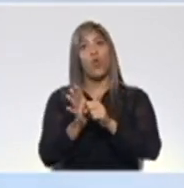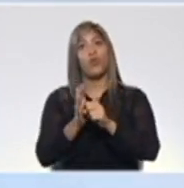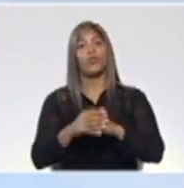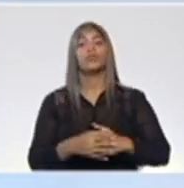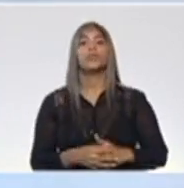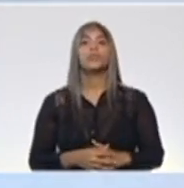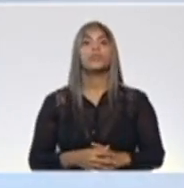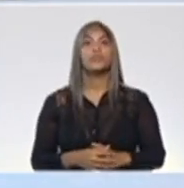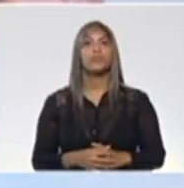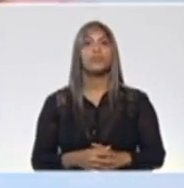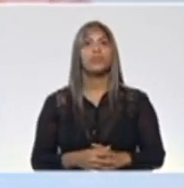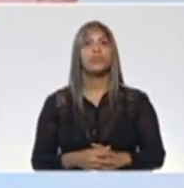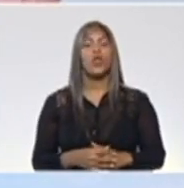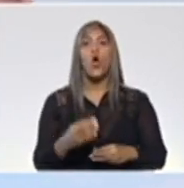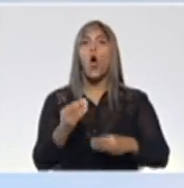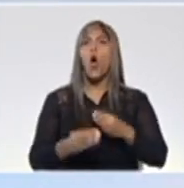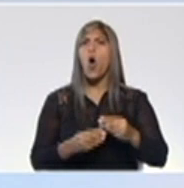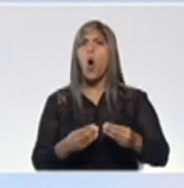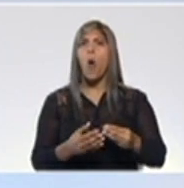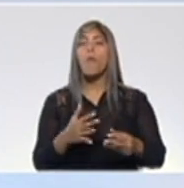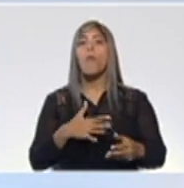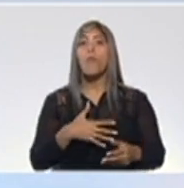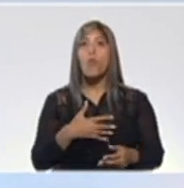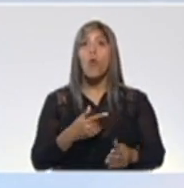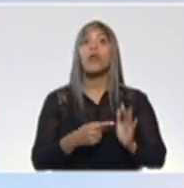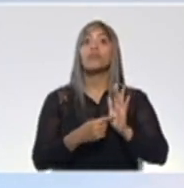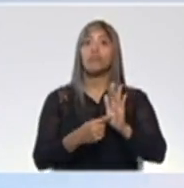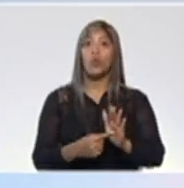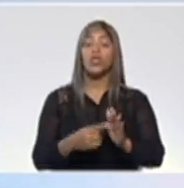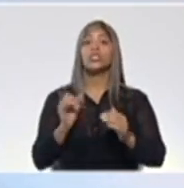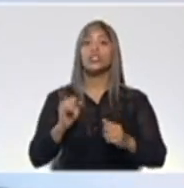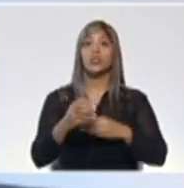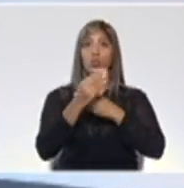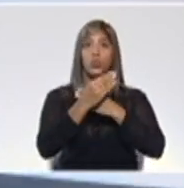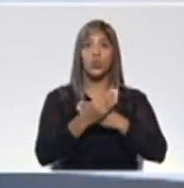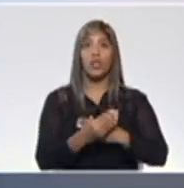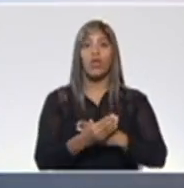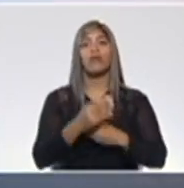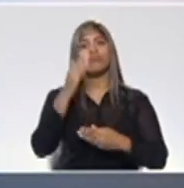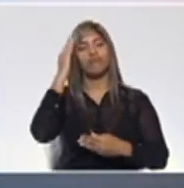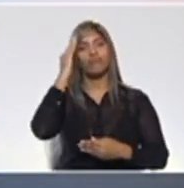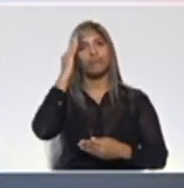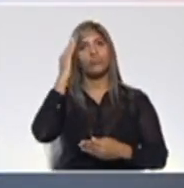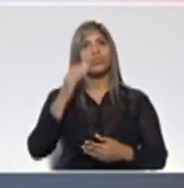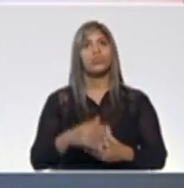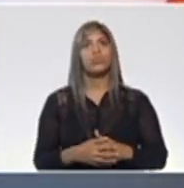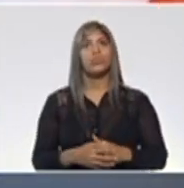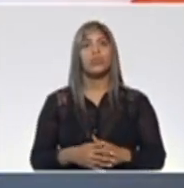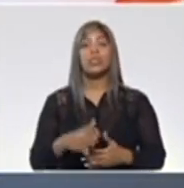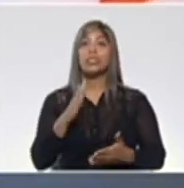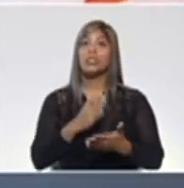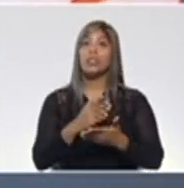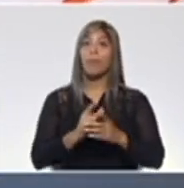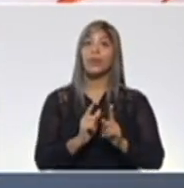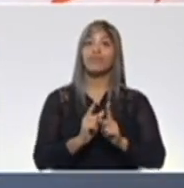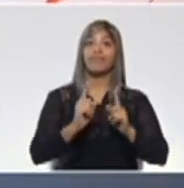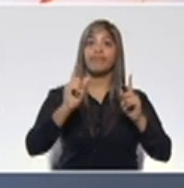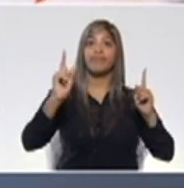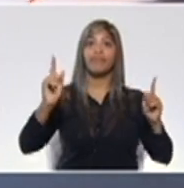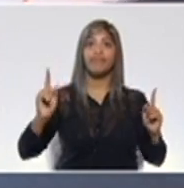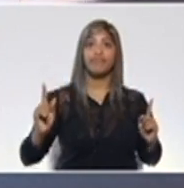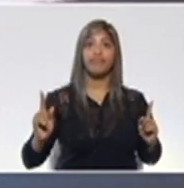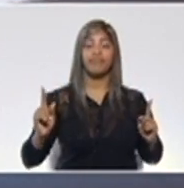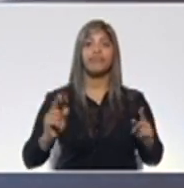nuevas variantes. ¿Cómo garantizan eso? Muy sencillo, sabemos cuidarnos, sabemos cómo hacerlo y para eso siempre mantenemos el